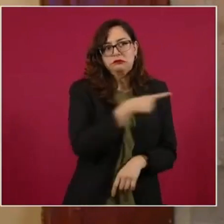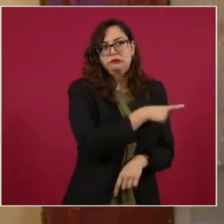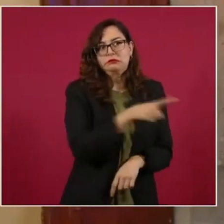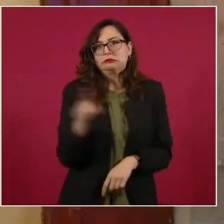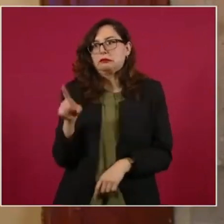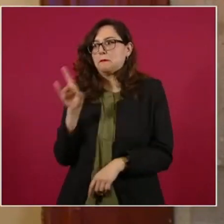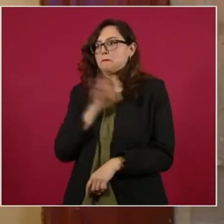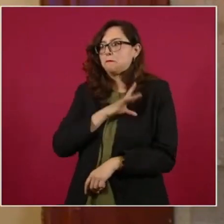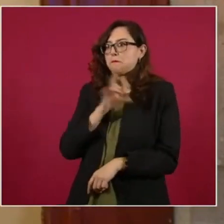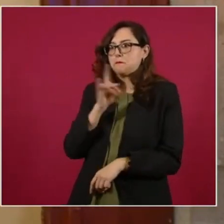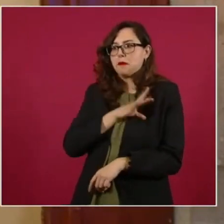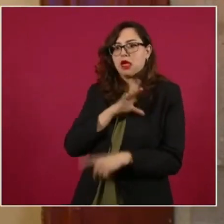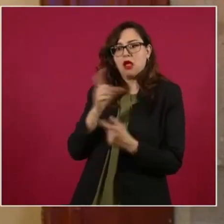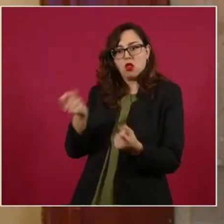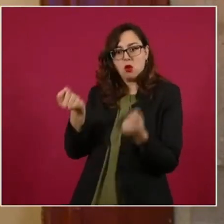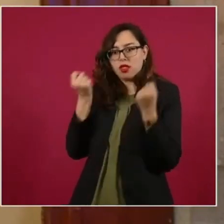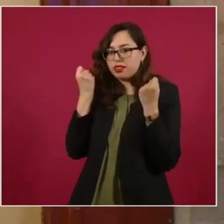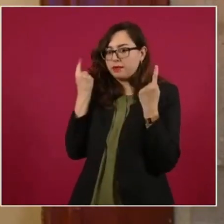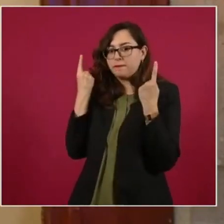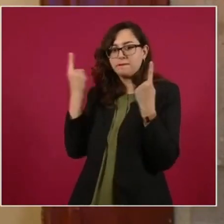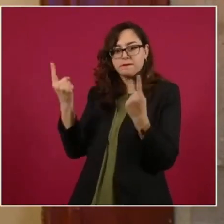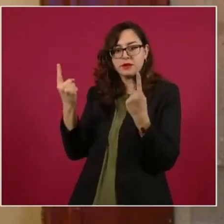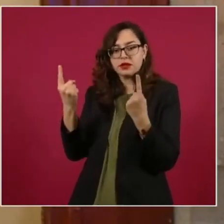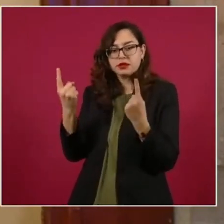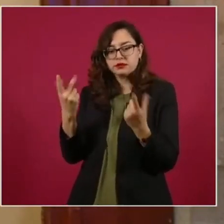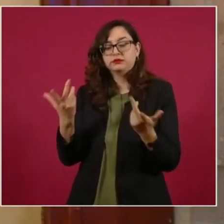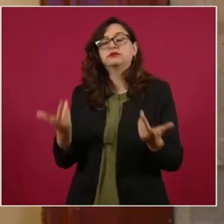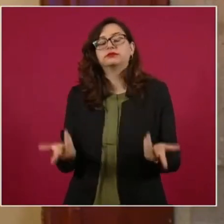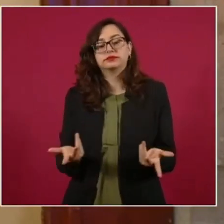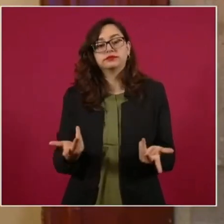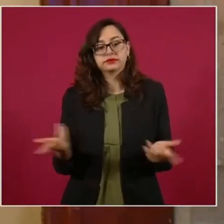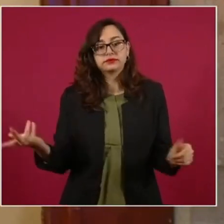Ya para entonces, para ubicarnos,